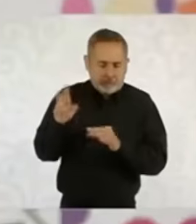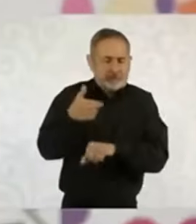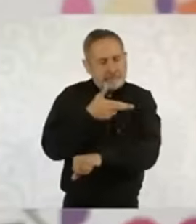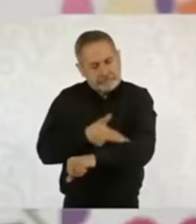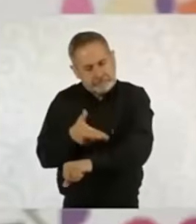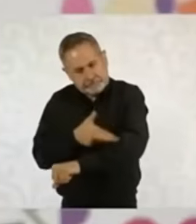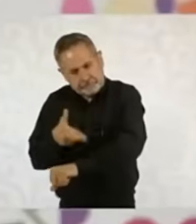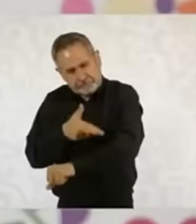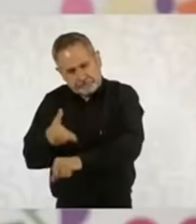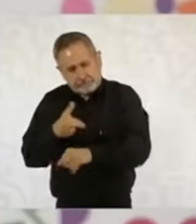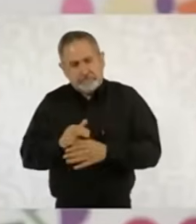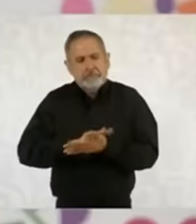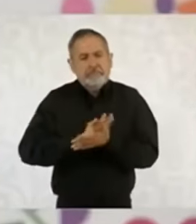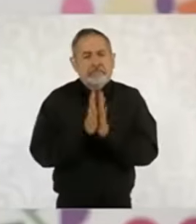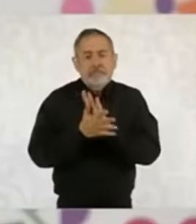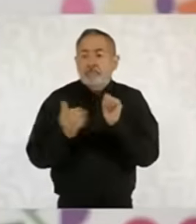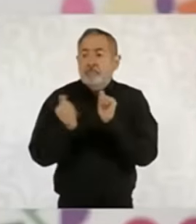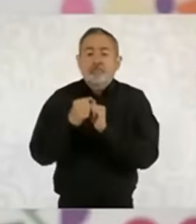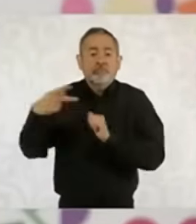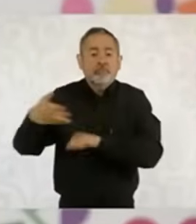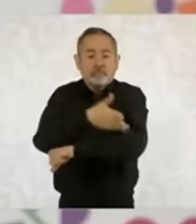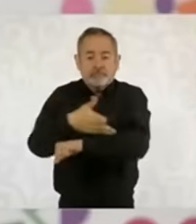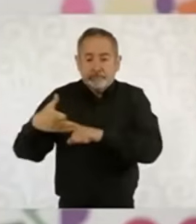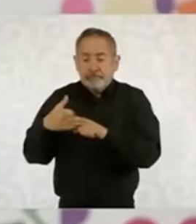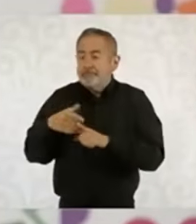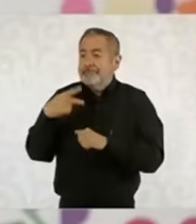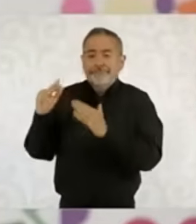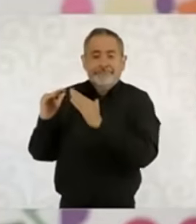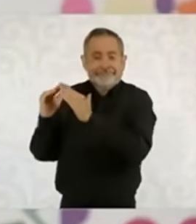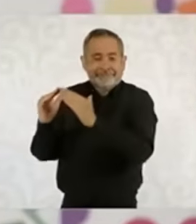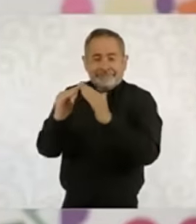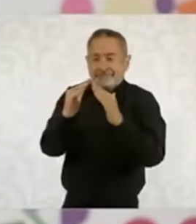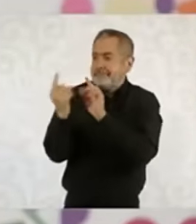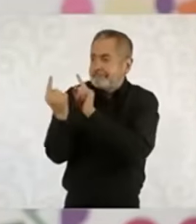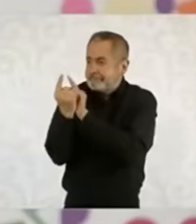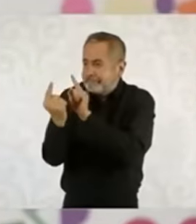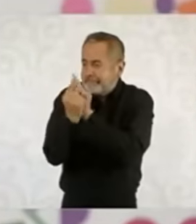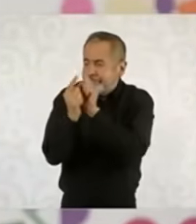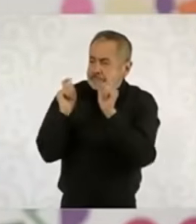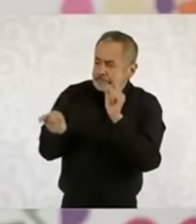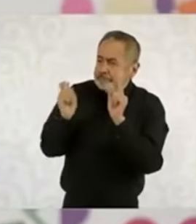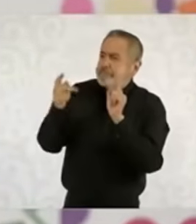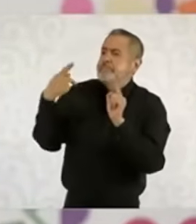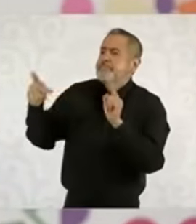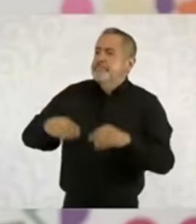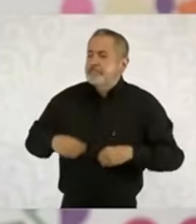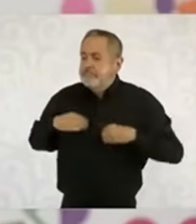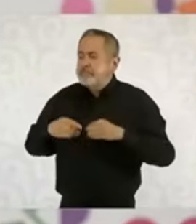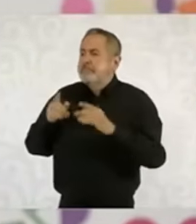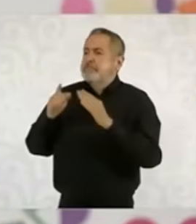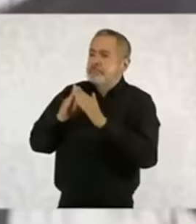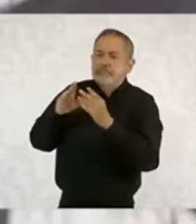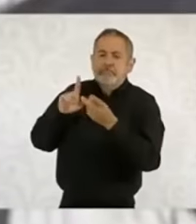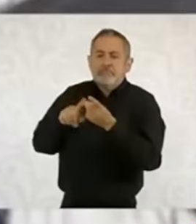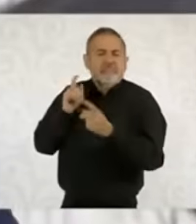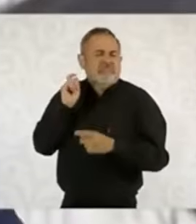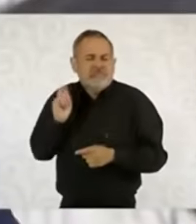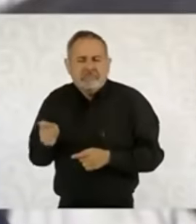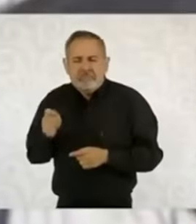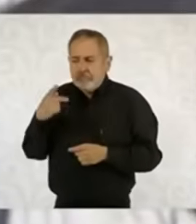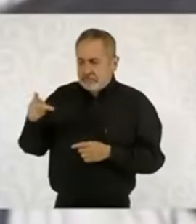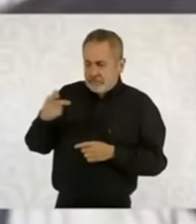a cabo todo el trabajo con las familias, casa por casa, para identificar quién vive ahí, cuáles son sus